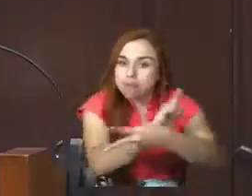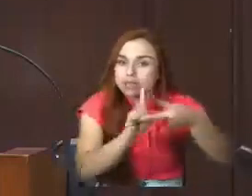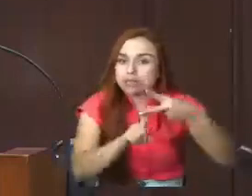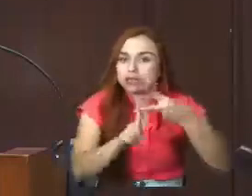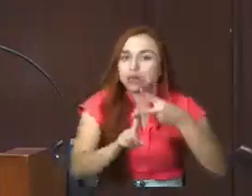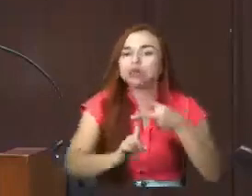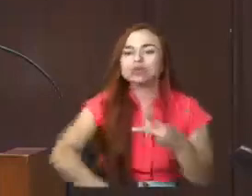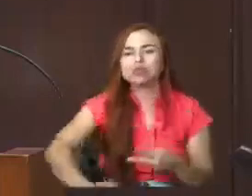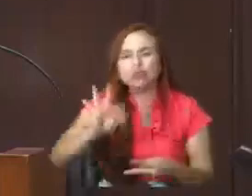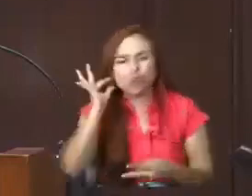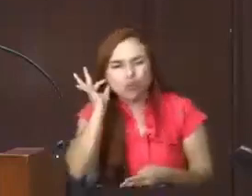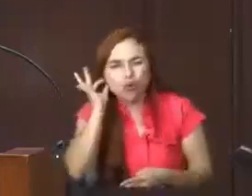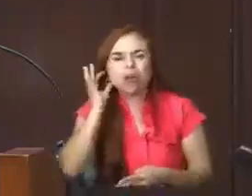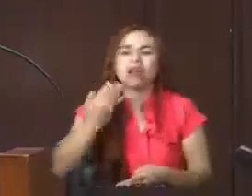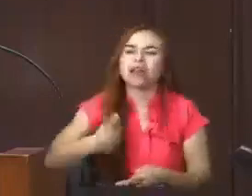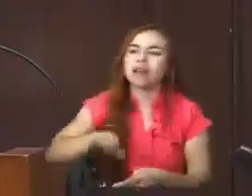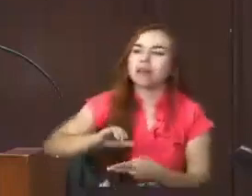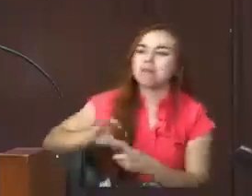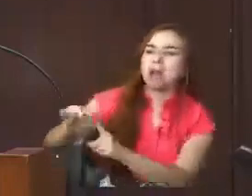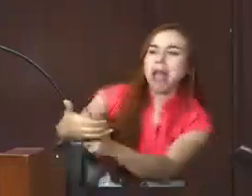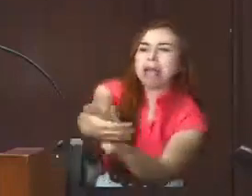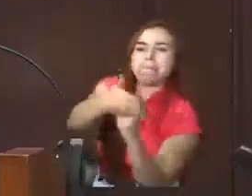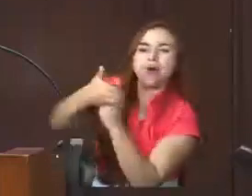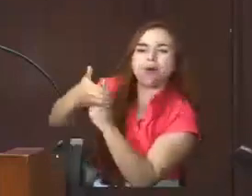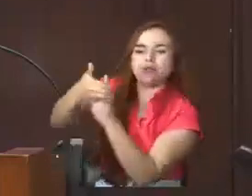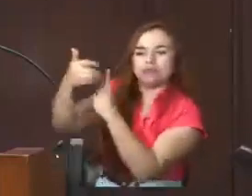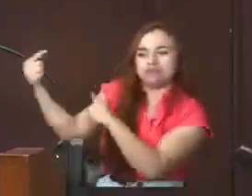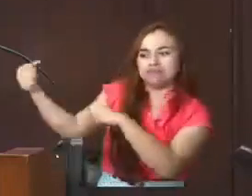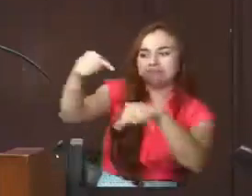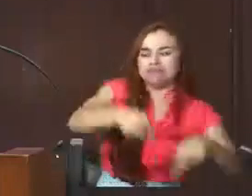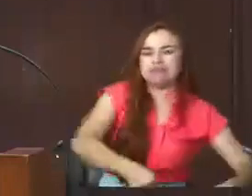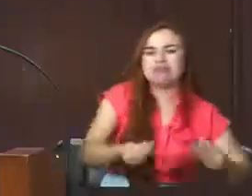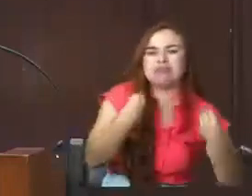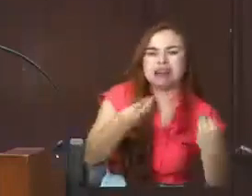podemos certificar que el narcotráfico también,